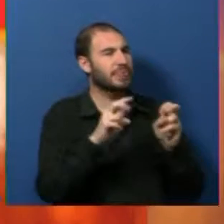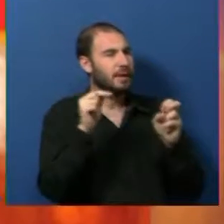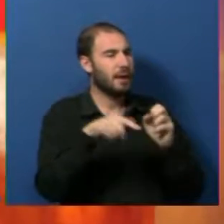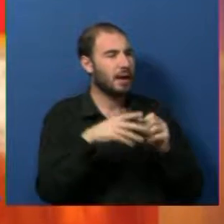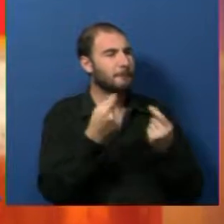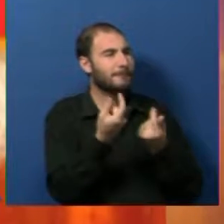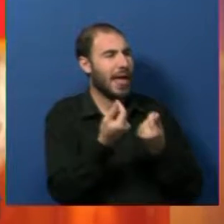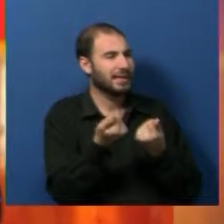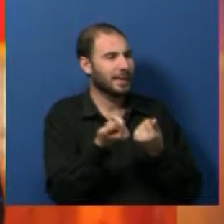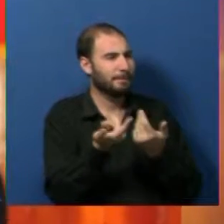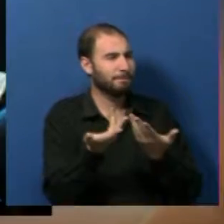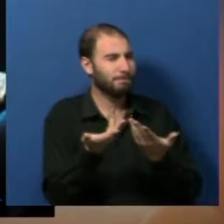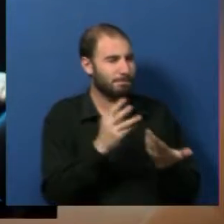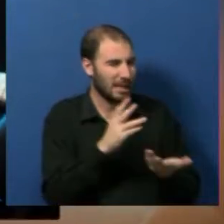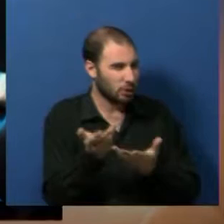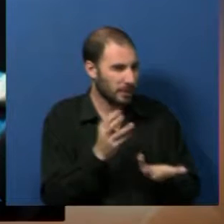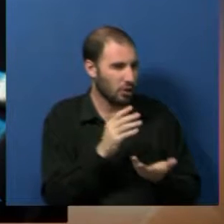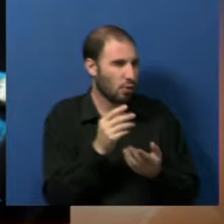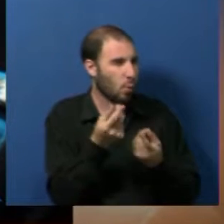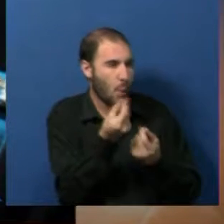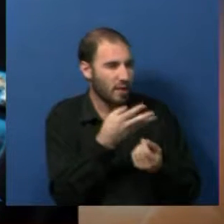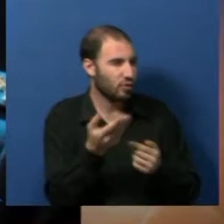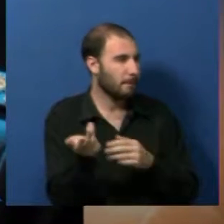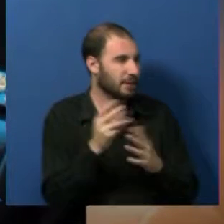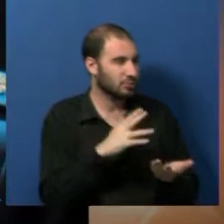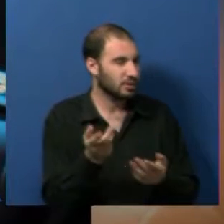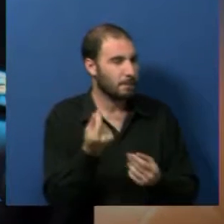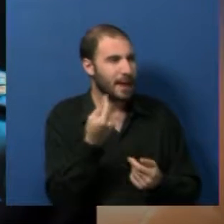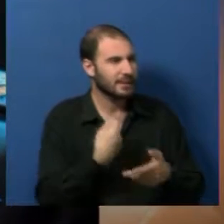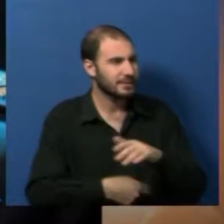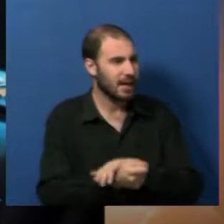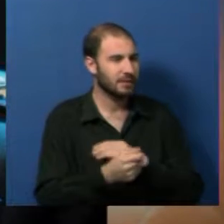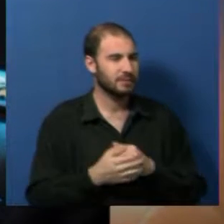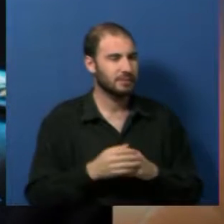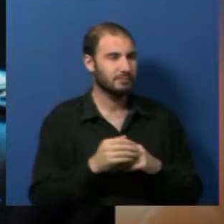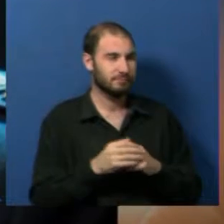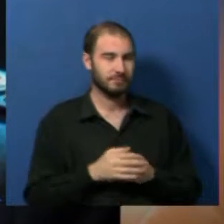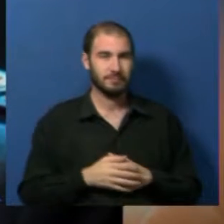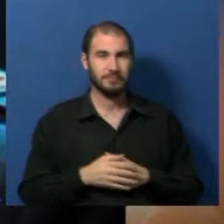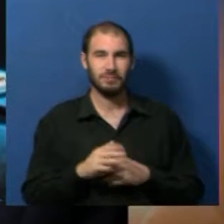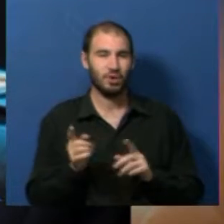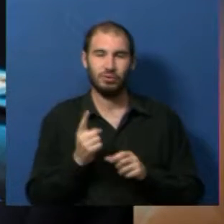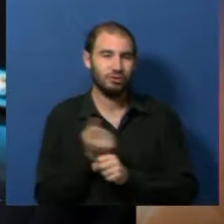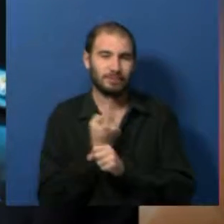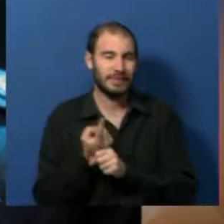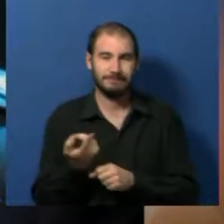de dinero se puede dar una aproximación de cuántos sobornos estamos hablando?